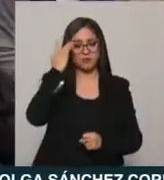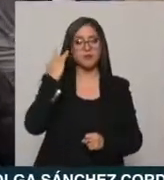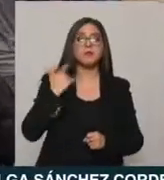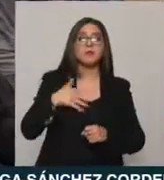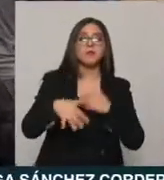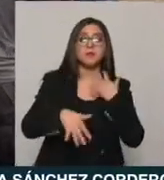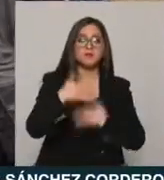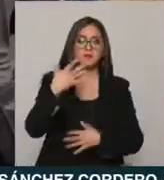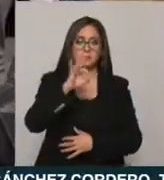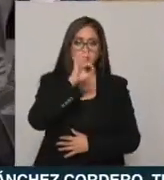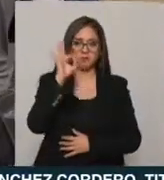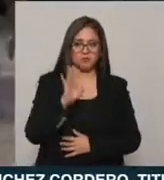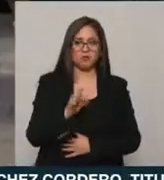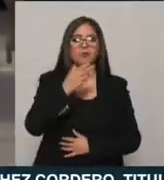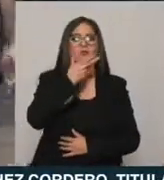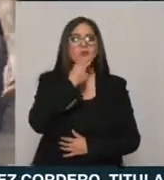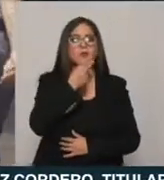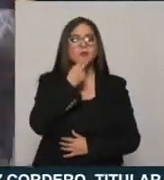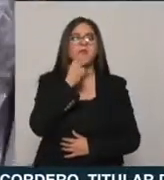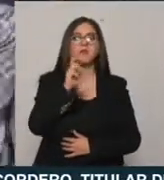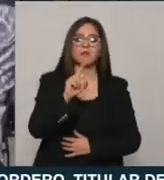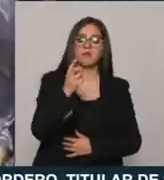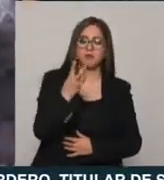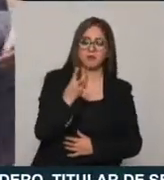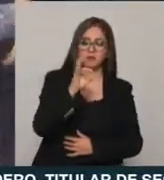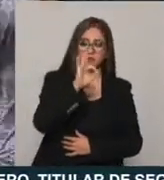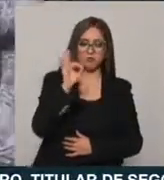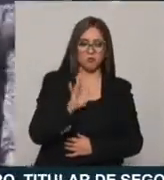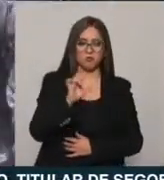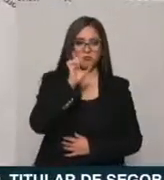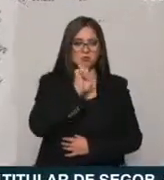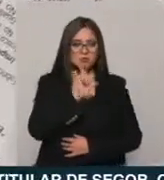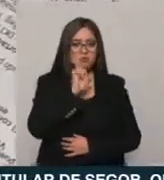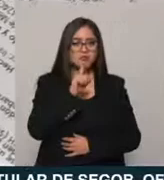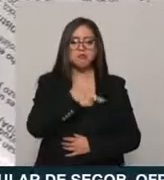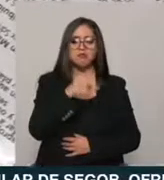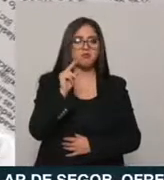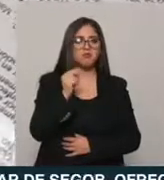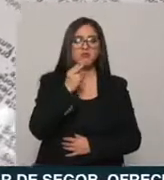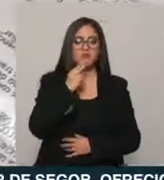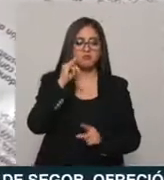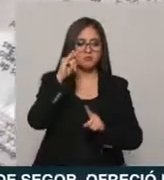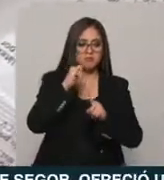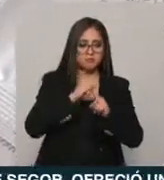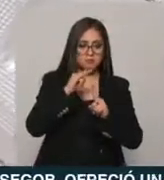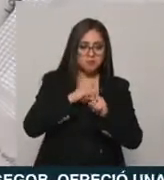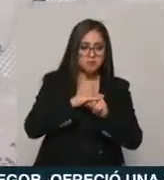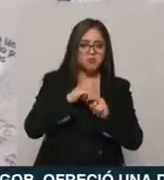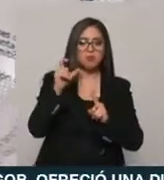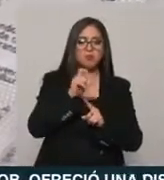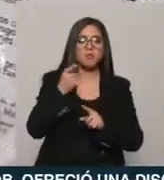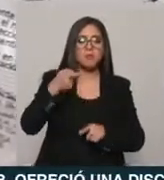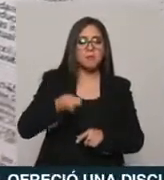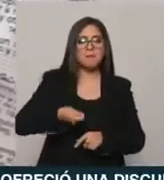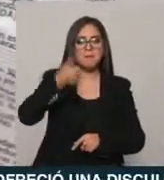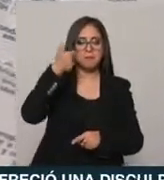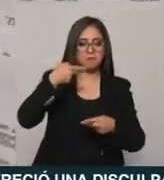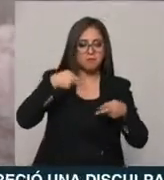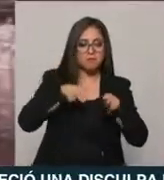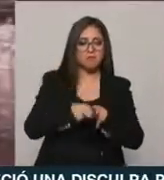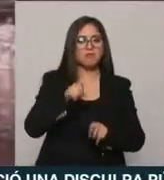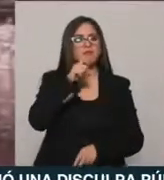el 15% son hombres y 33% mujeres que no utilizaron ningún método anticonceptivo en su primera relación